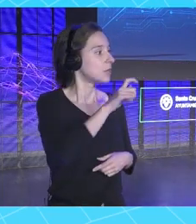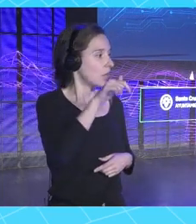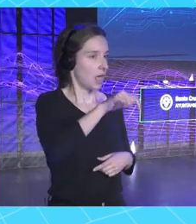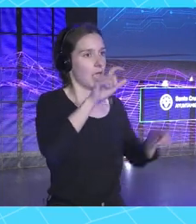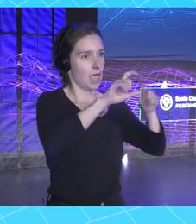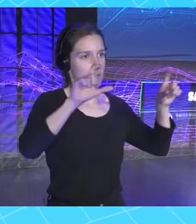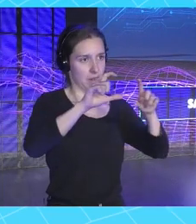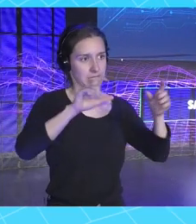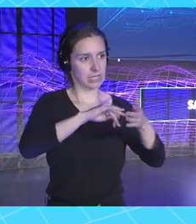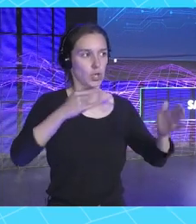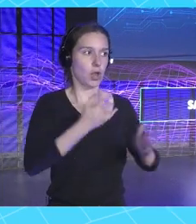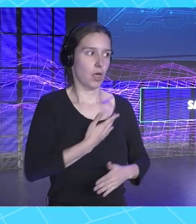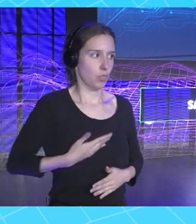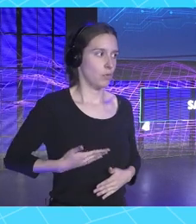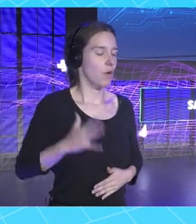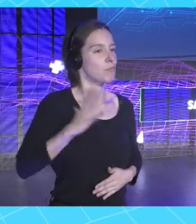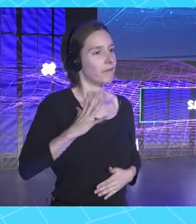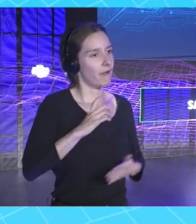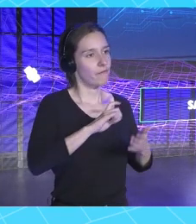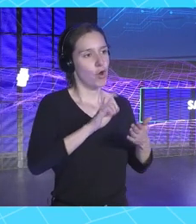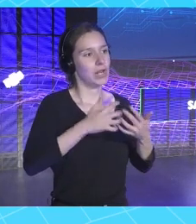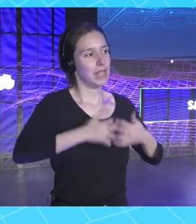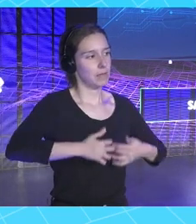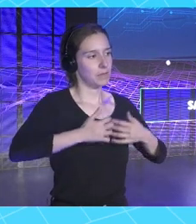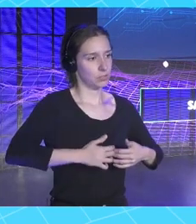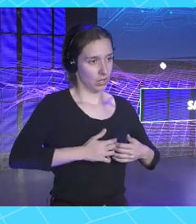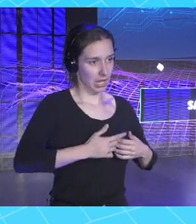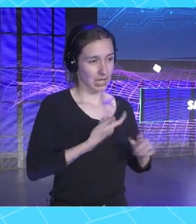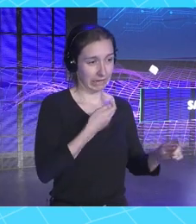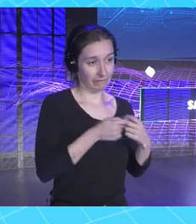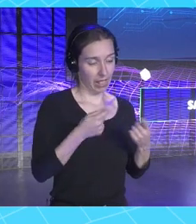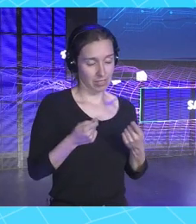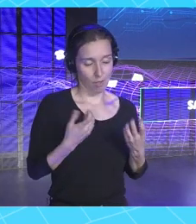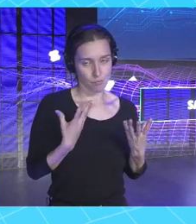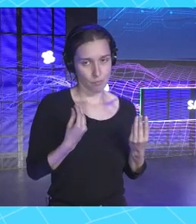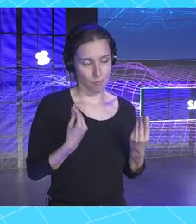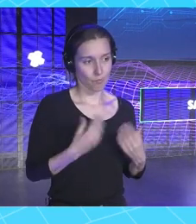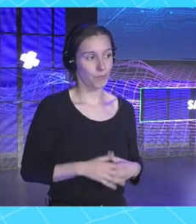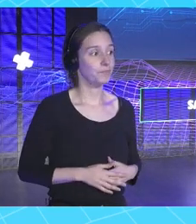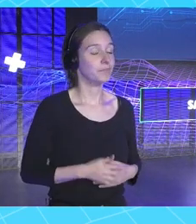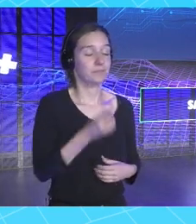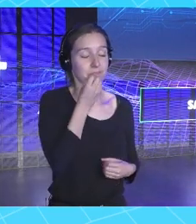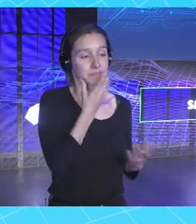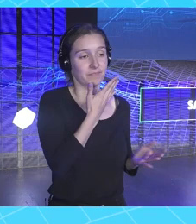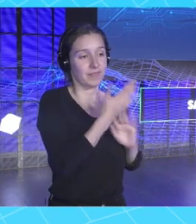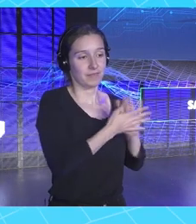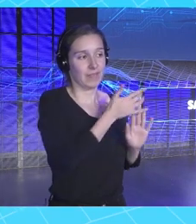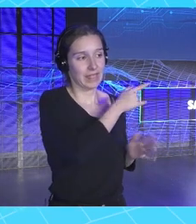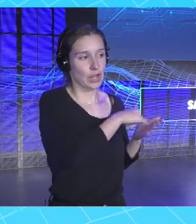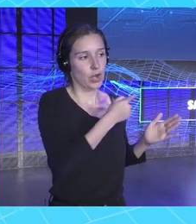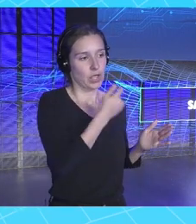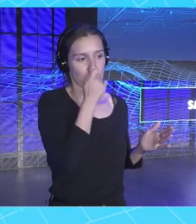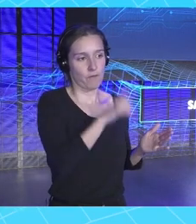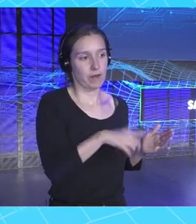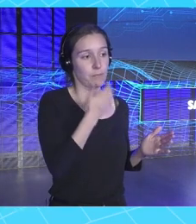las impresoras es negociazo y luego Bueno pues eso mucha tecnología que creo que no vale para nada Es decir